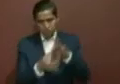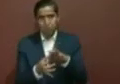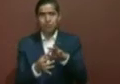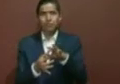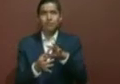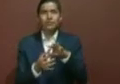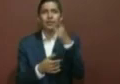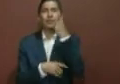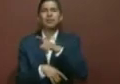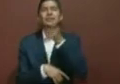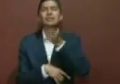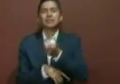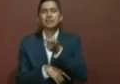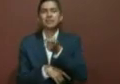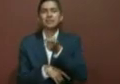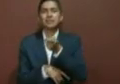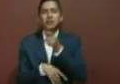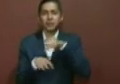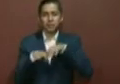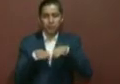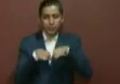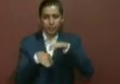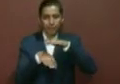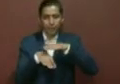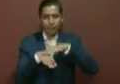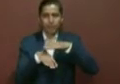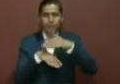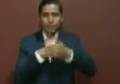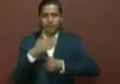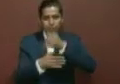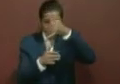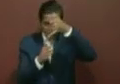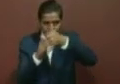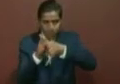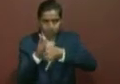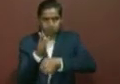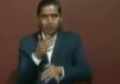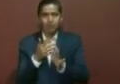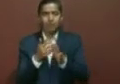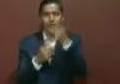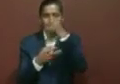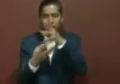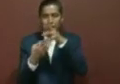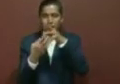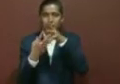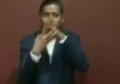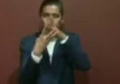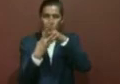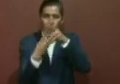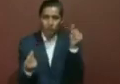ir con trabajos más a fondo a resolver